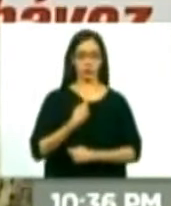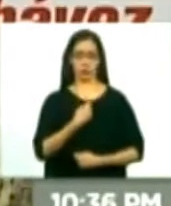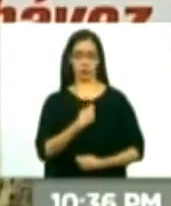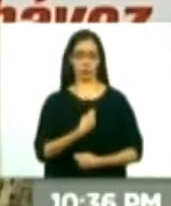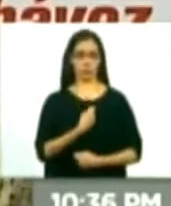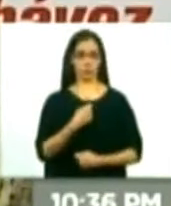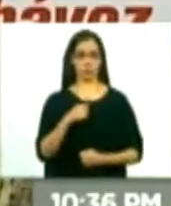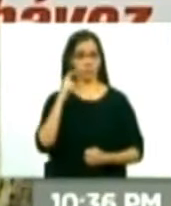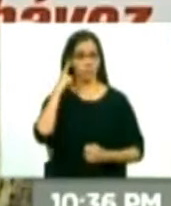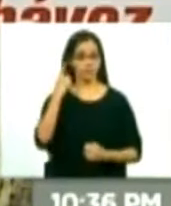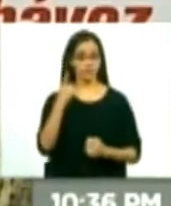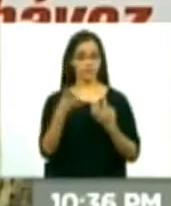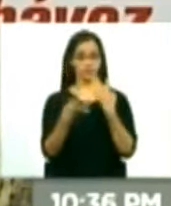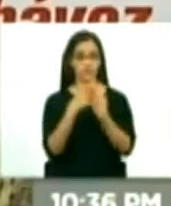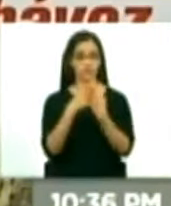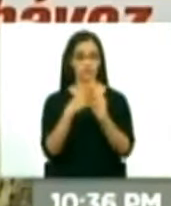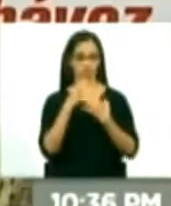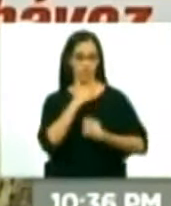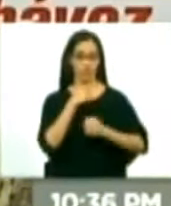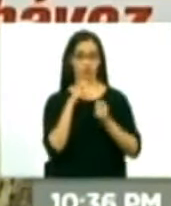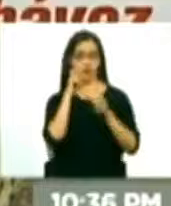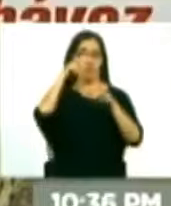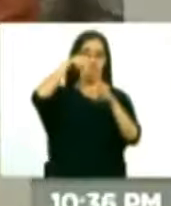Recuérdenlo. Ahora miren,